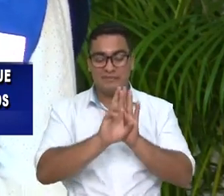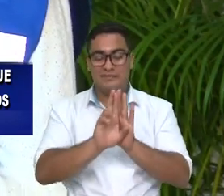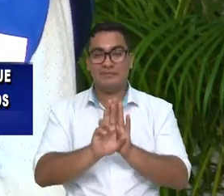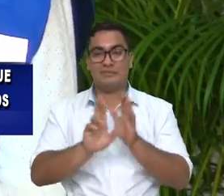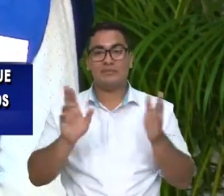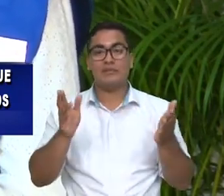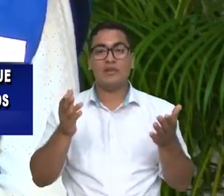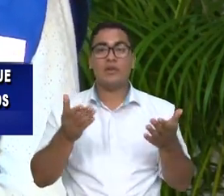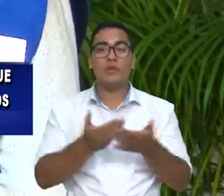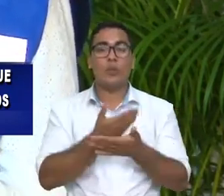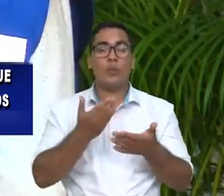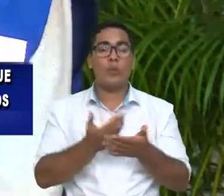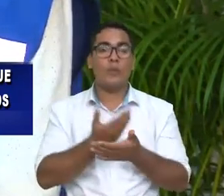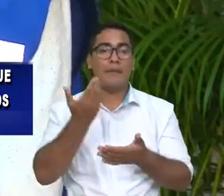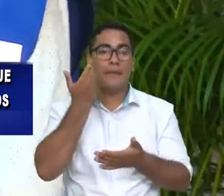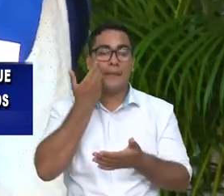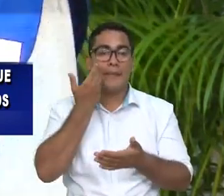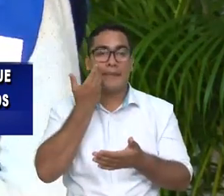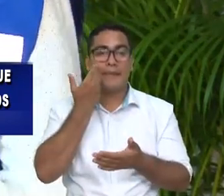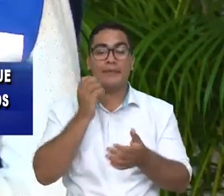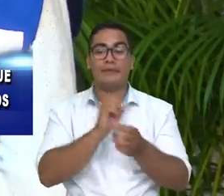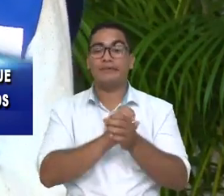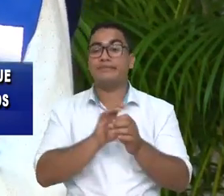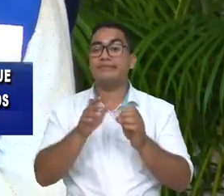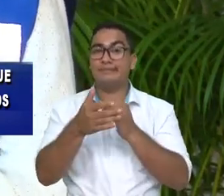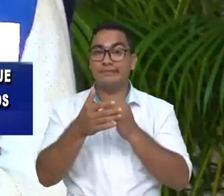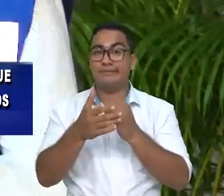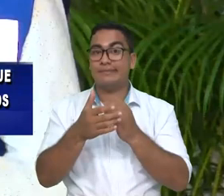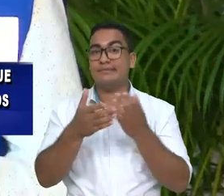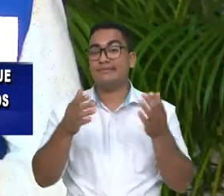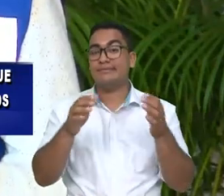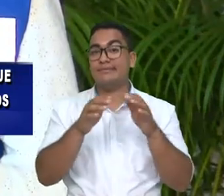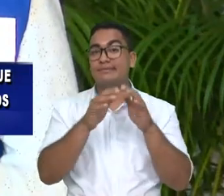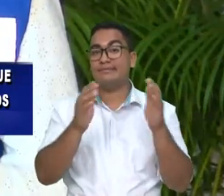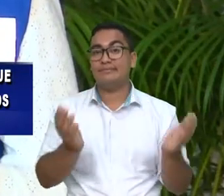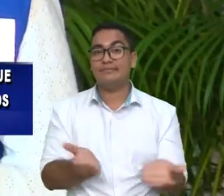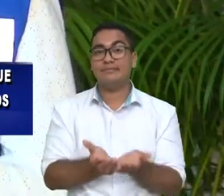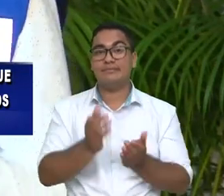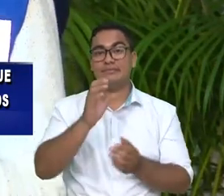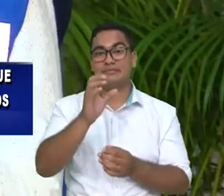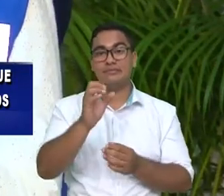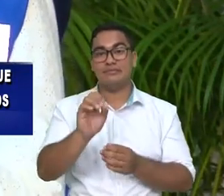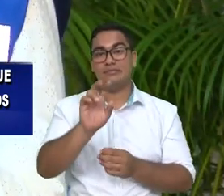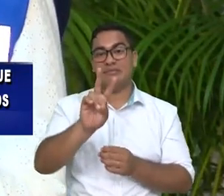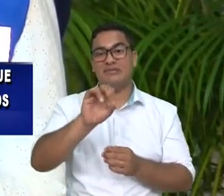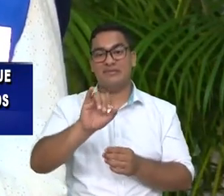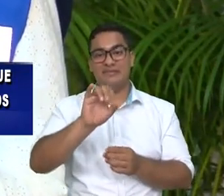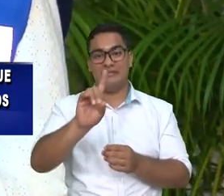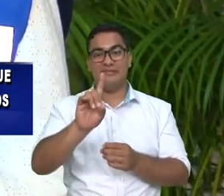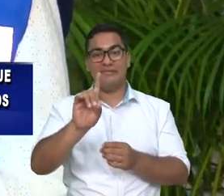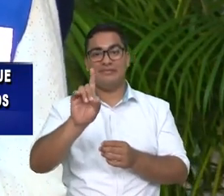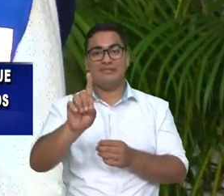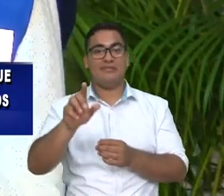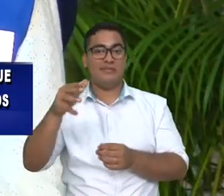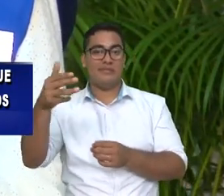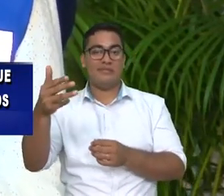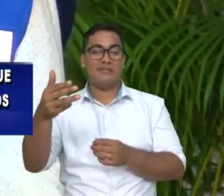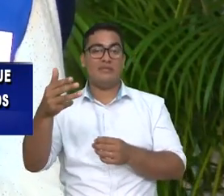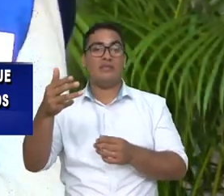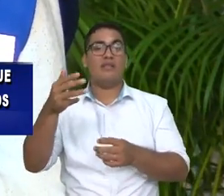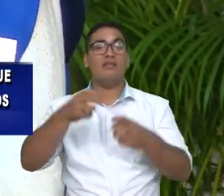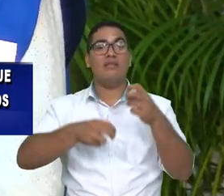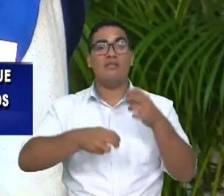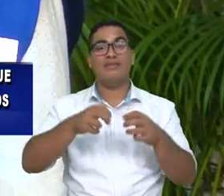nueva enfermedad que ahora se llama COVID-19 y que se ha convertido en una